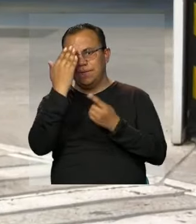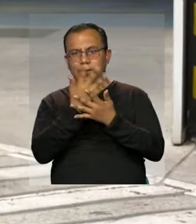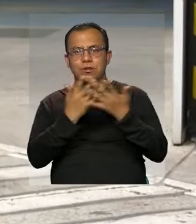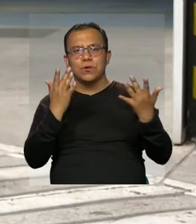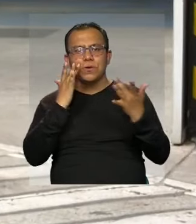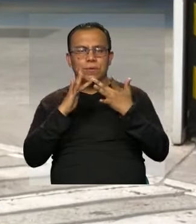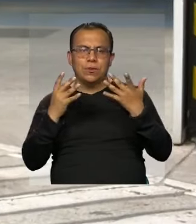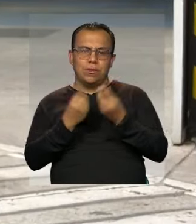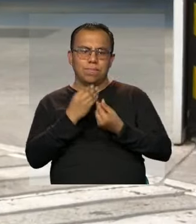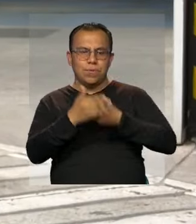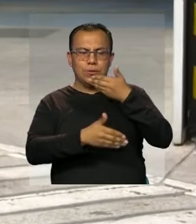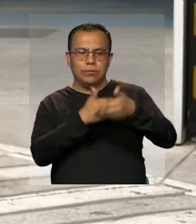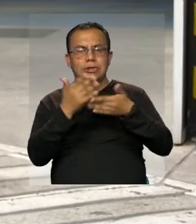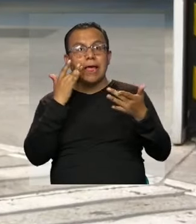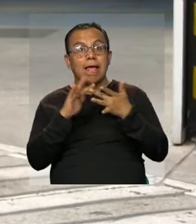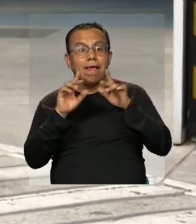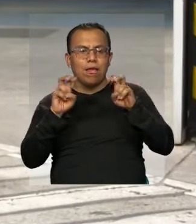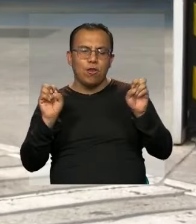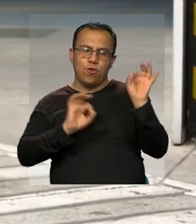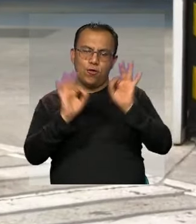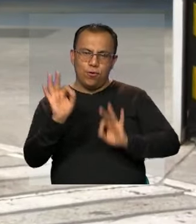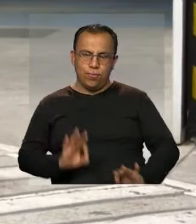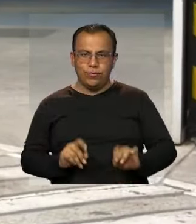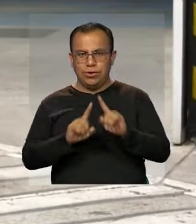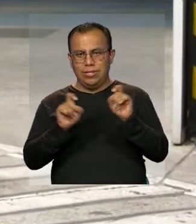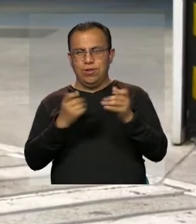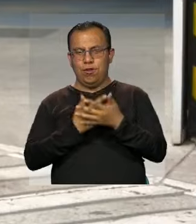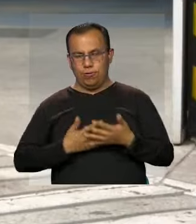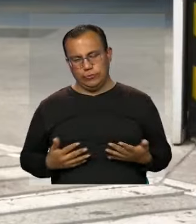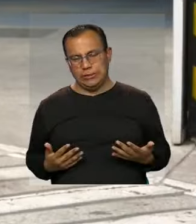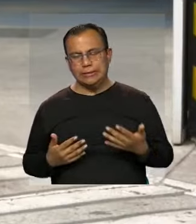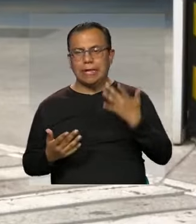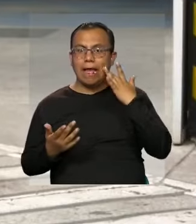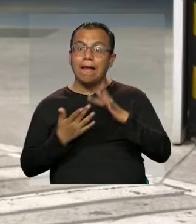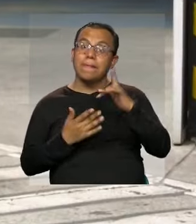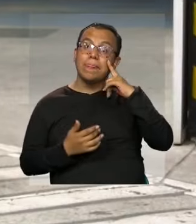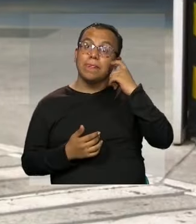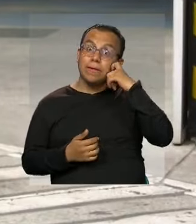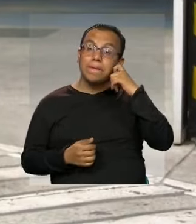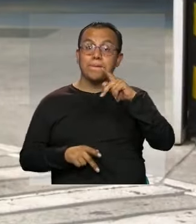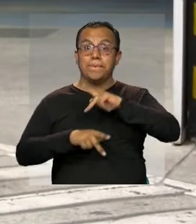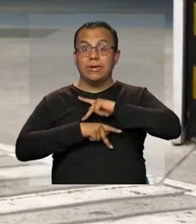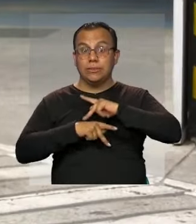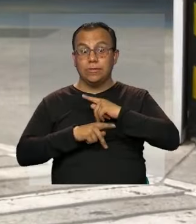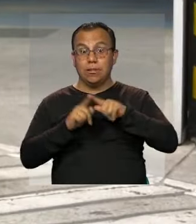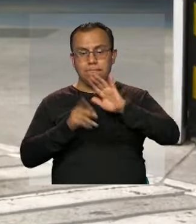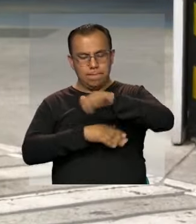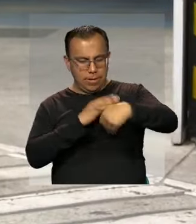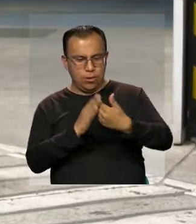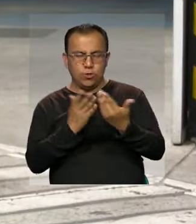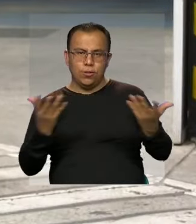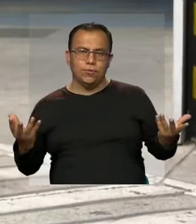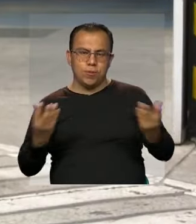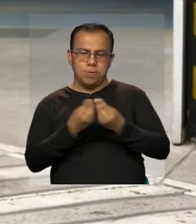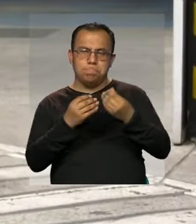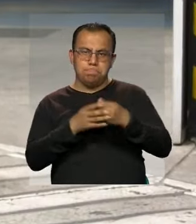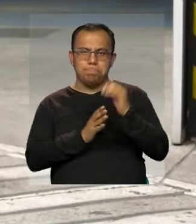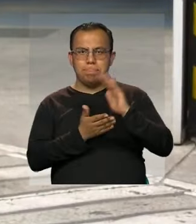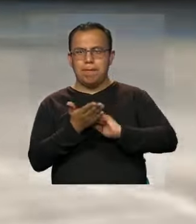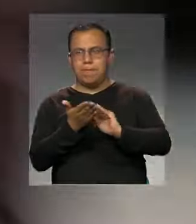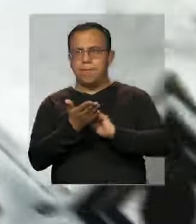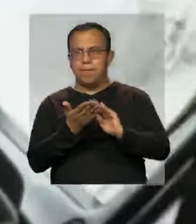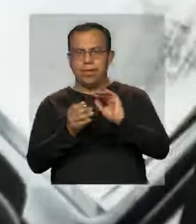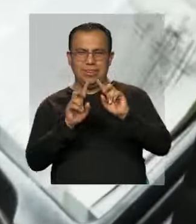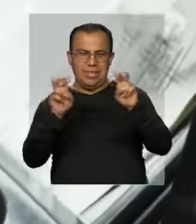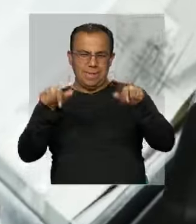que es mecánica, de lo que es la organización del patio. Es un reto personal, creo que para todas las que trabajamos en mantenimiento La